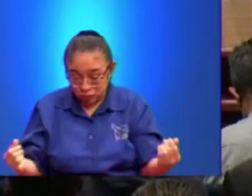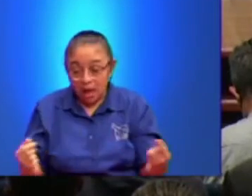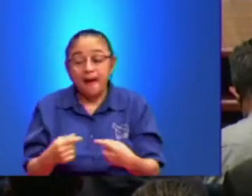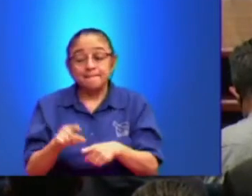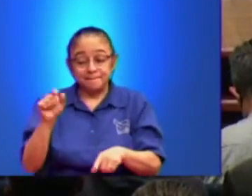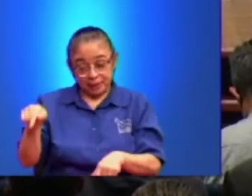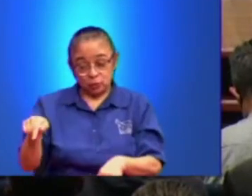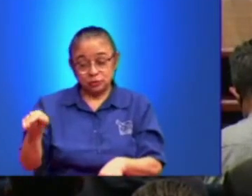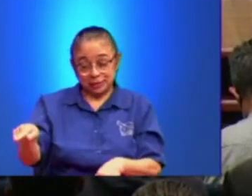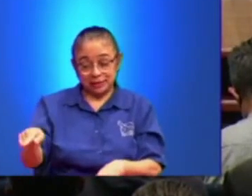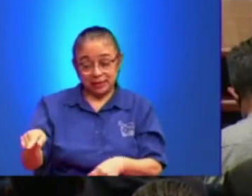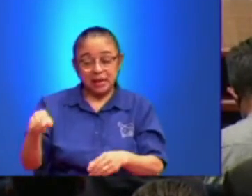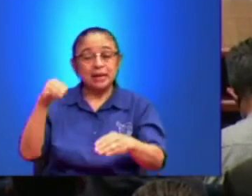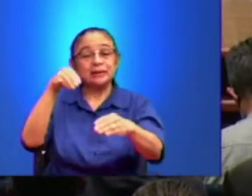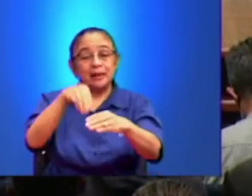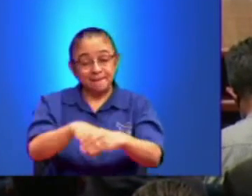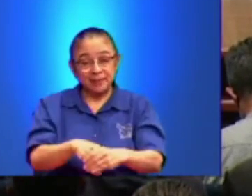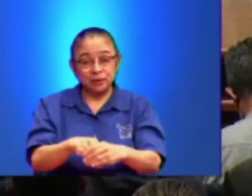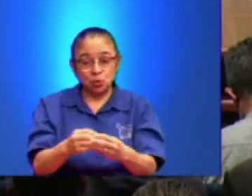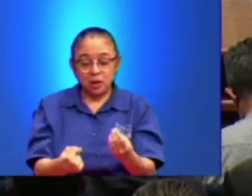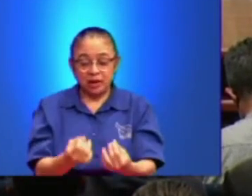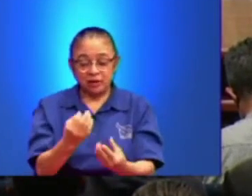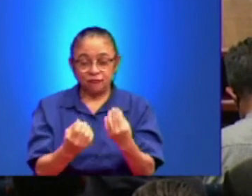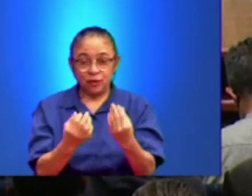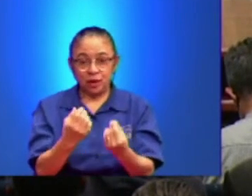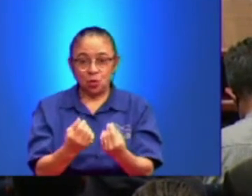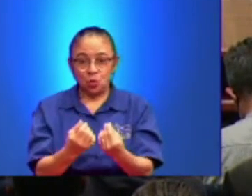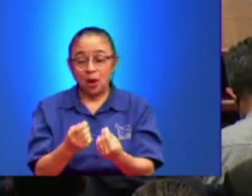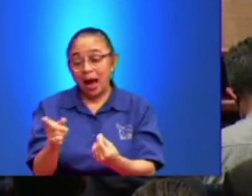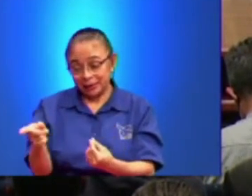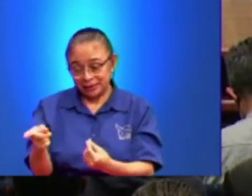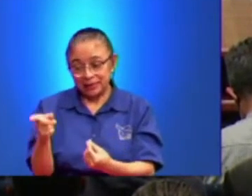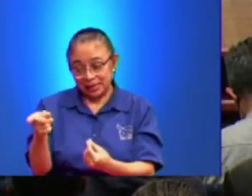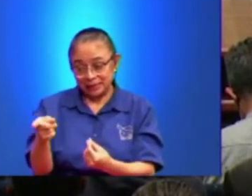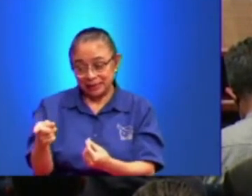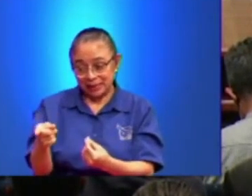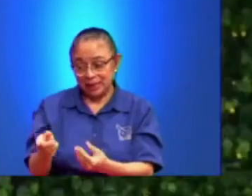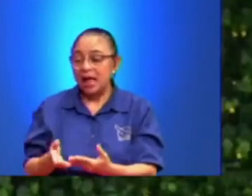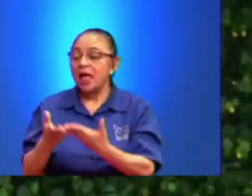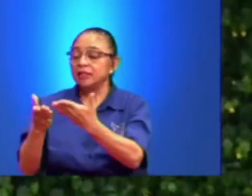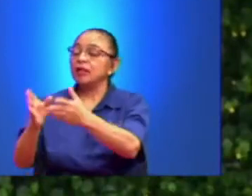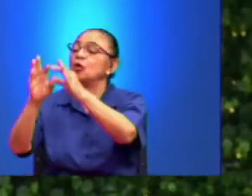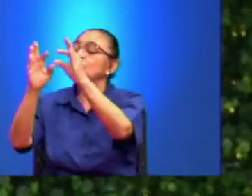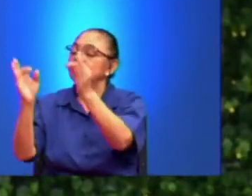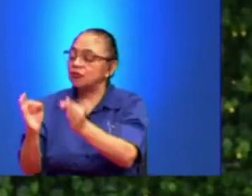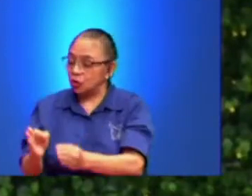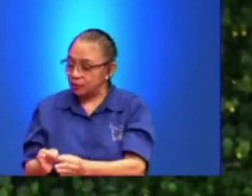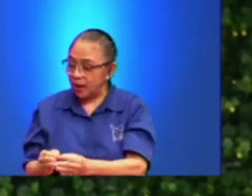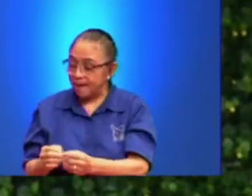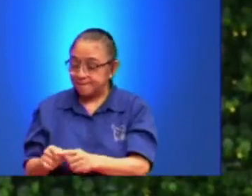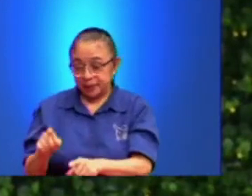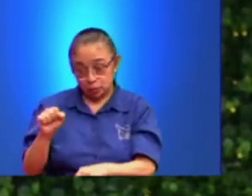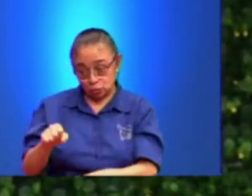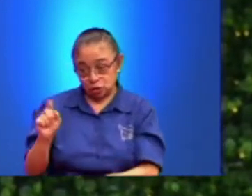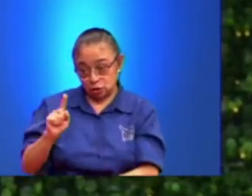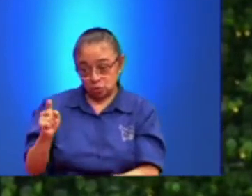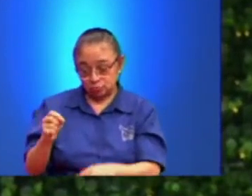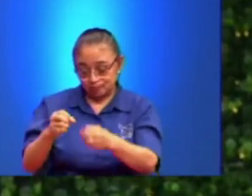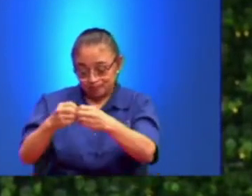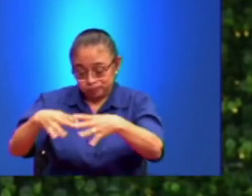fuego y te pongo un martillazo te doy forma pero si lo hago en frío